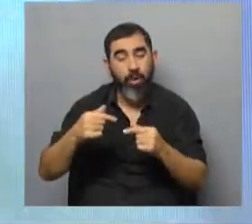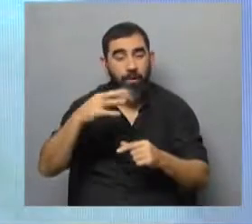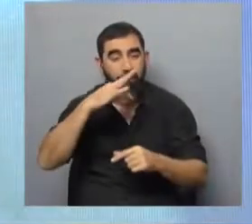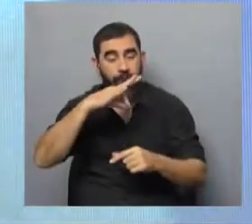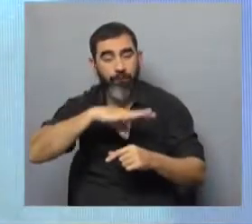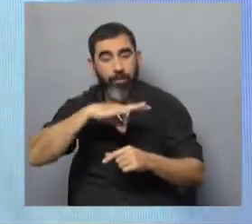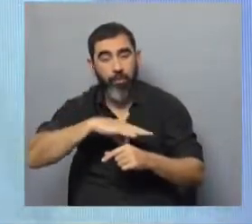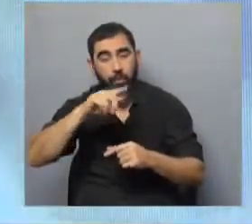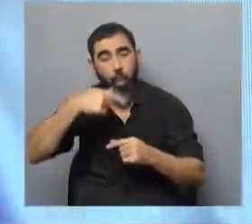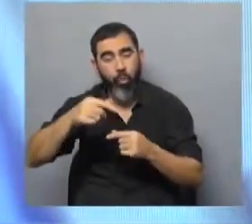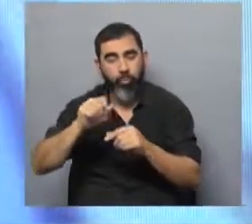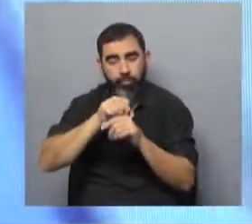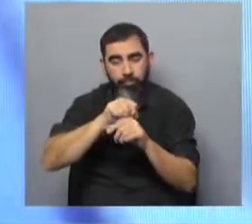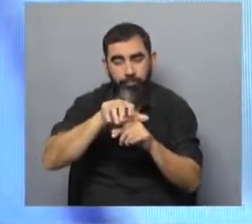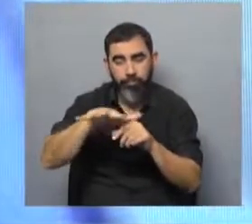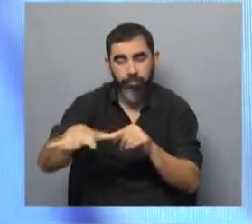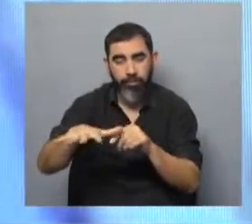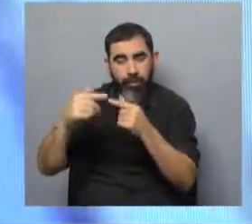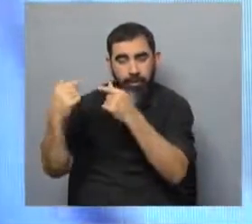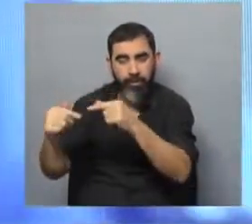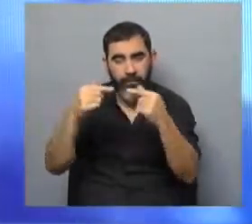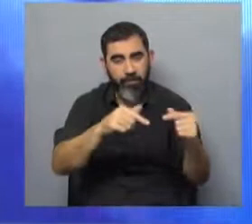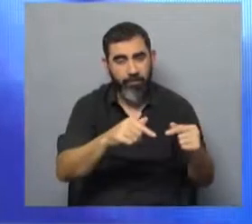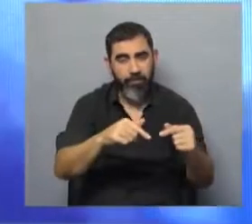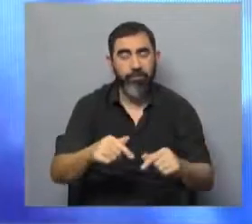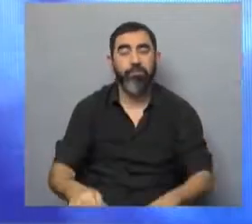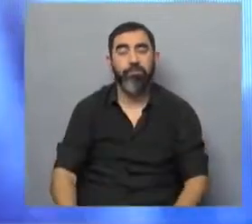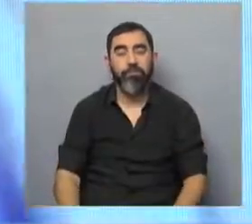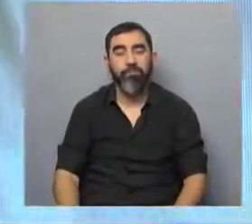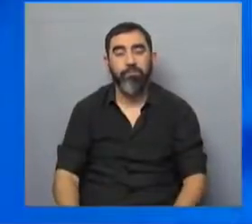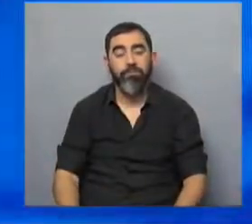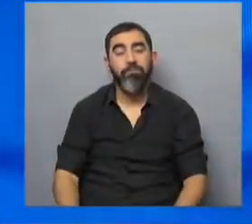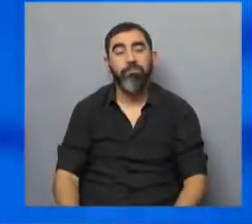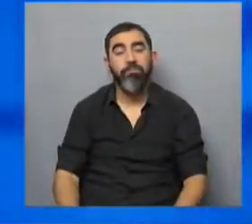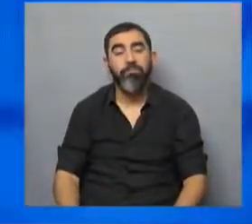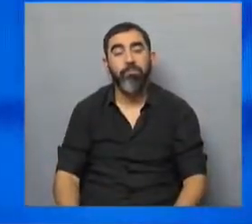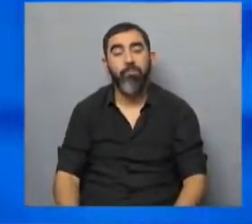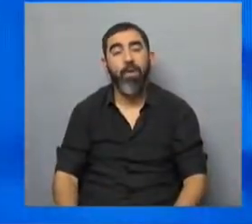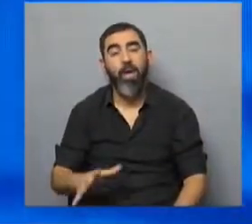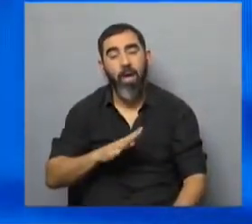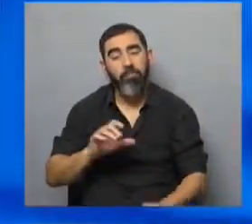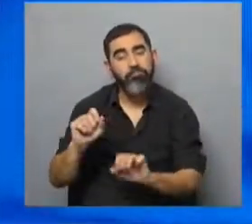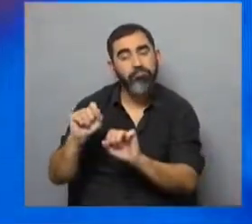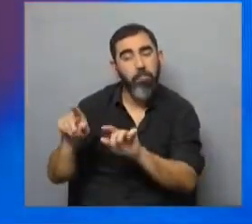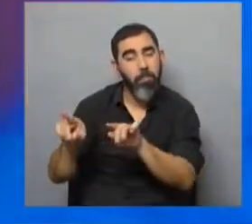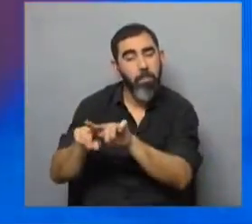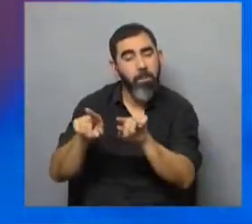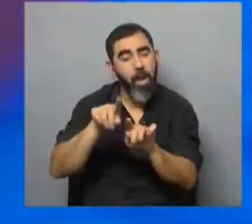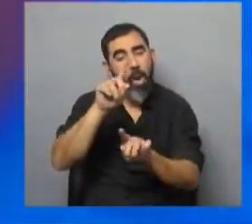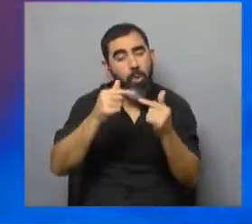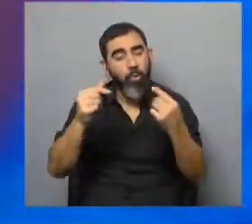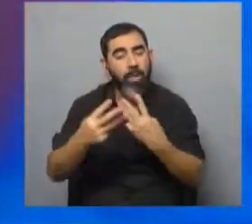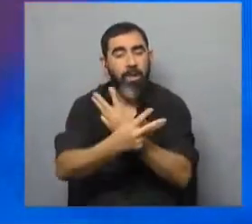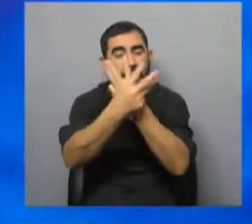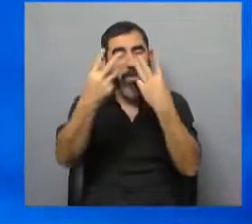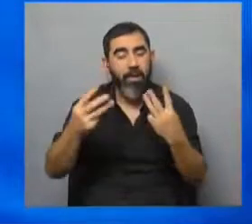pero es otra familia, es otro género, Parapoxvirus. Y bueno, comparten muchas características en general dentro de la